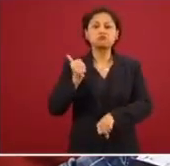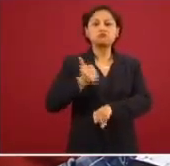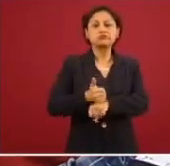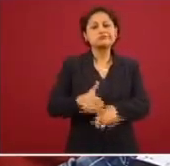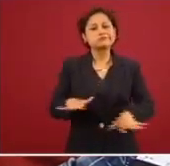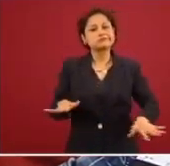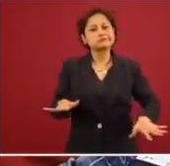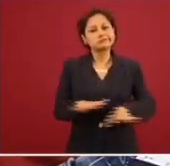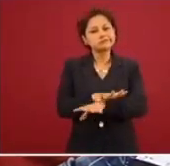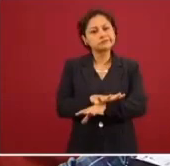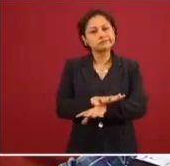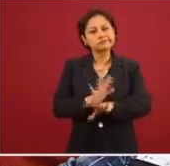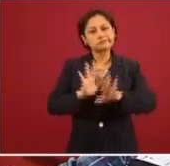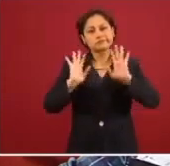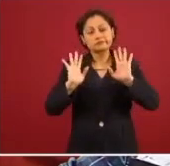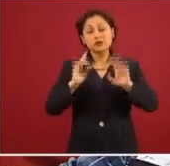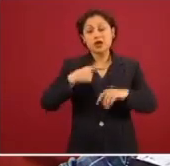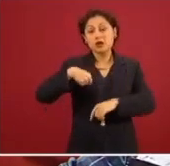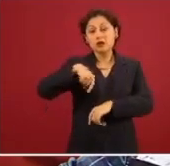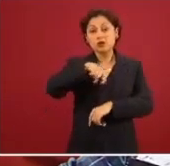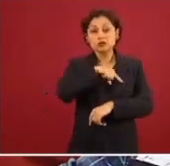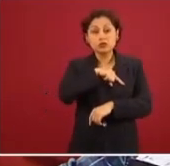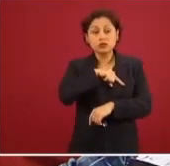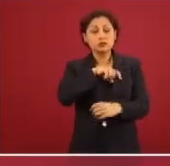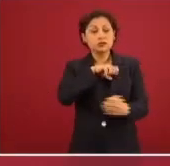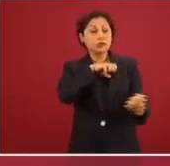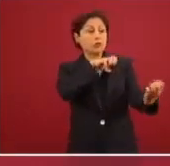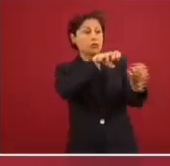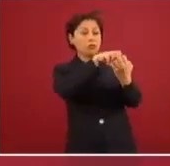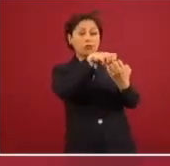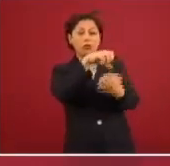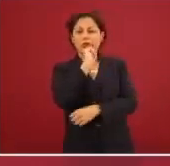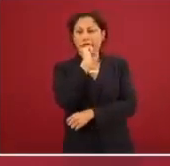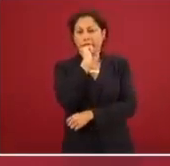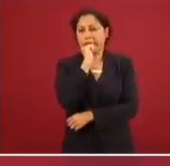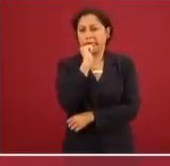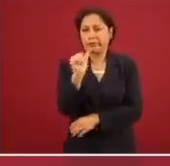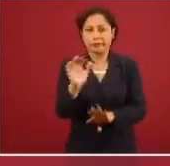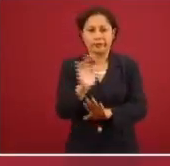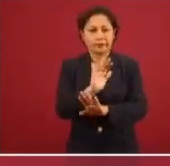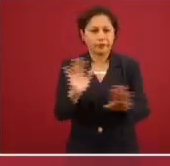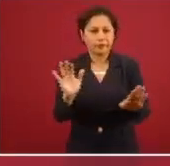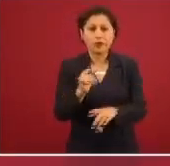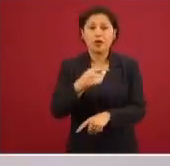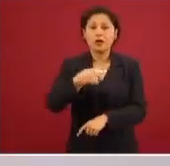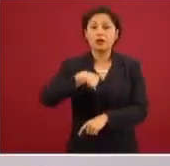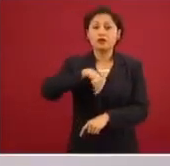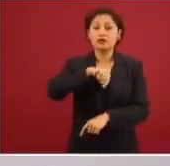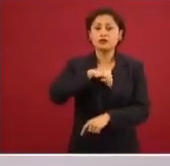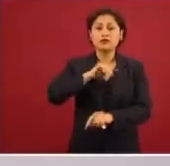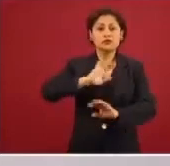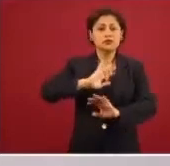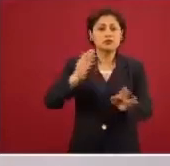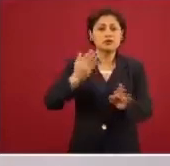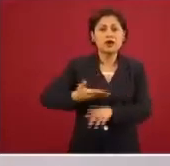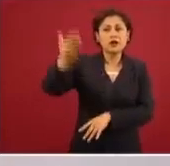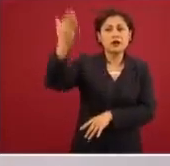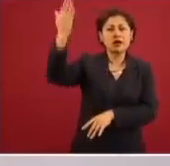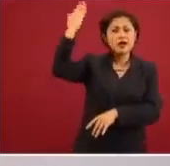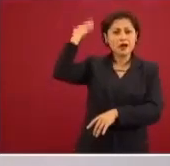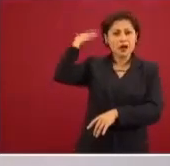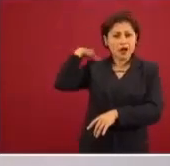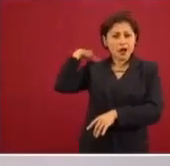nadie, no dijimos que íbamos